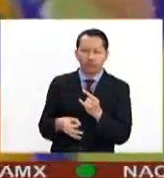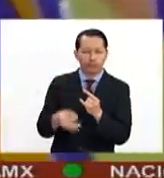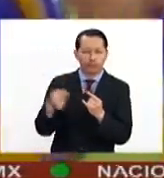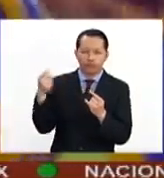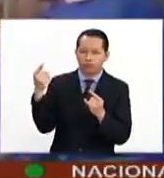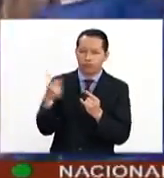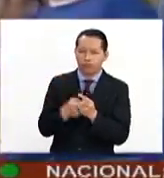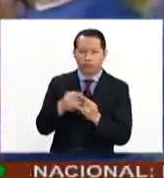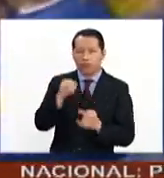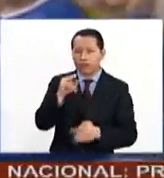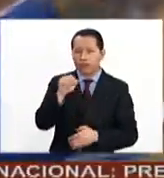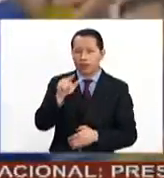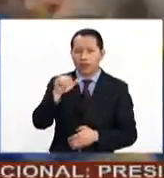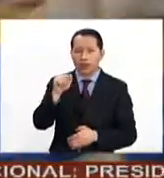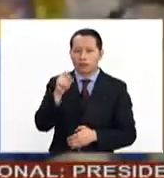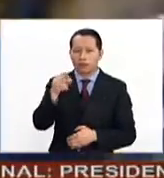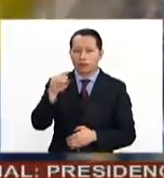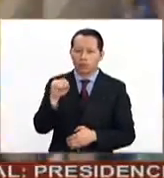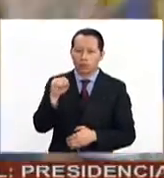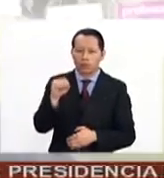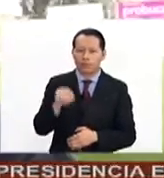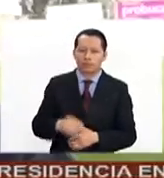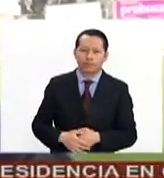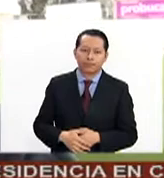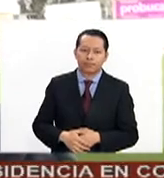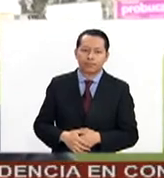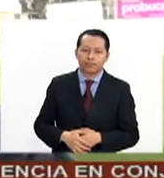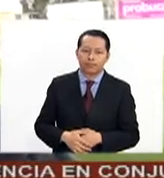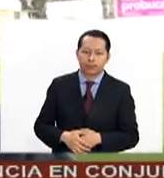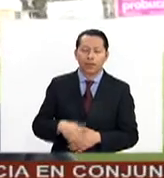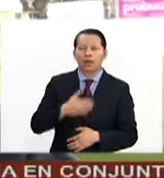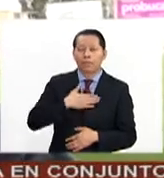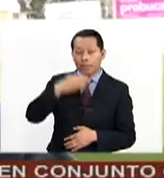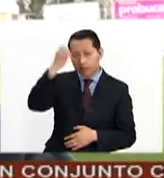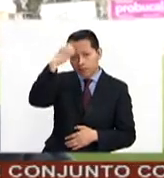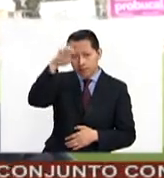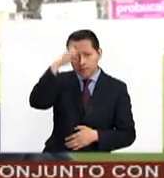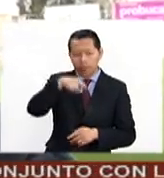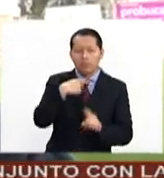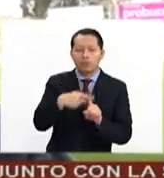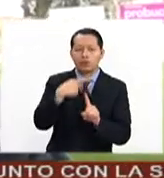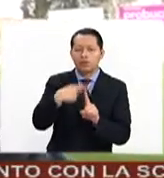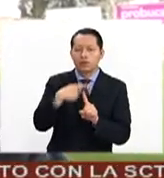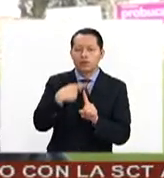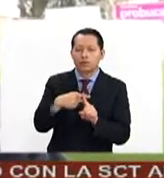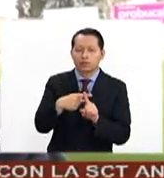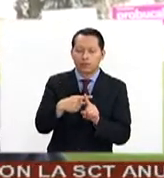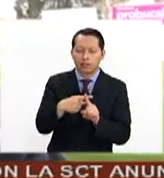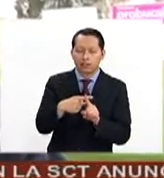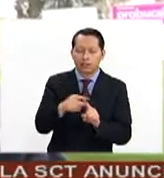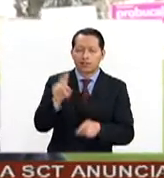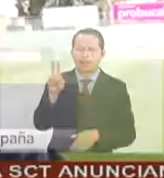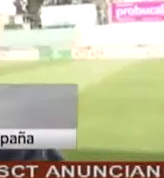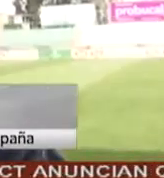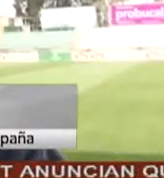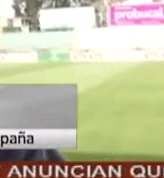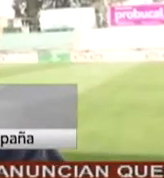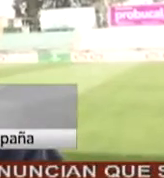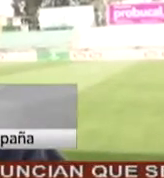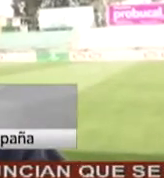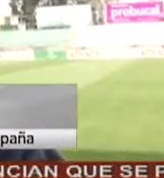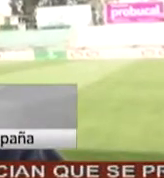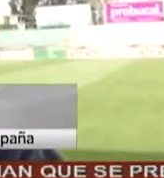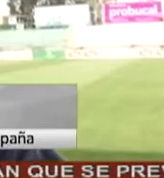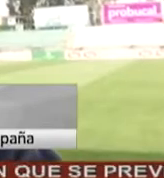¡Golazo de Israel Castro! Mi experiencia ha sido positiva. Realmente la sociedad